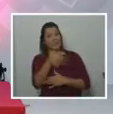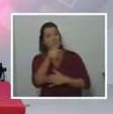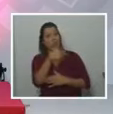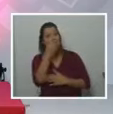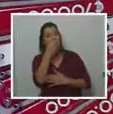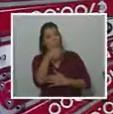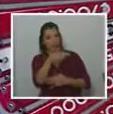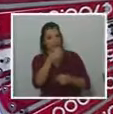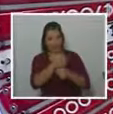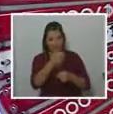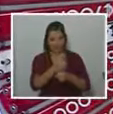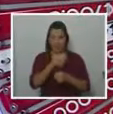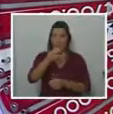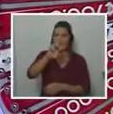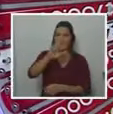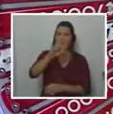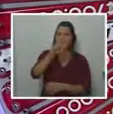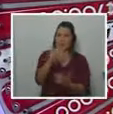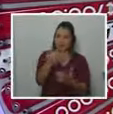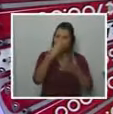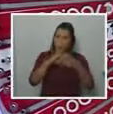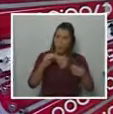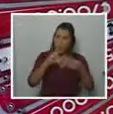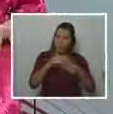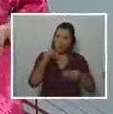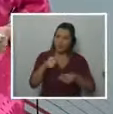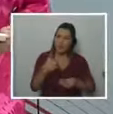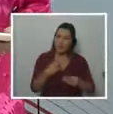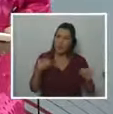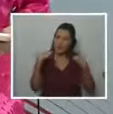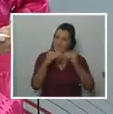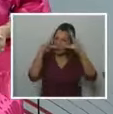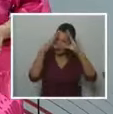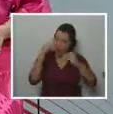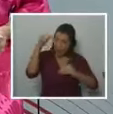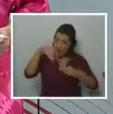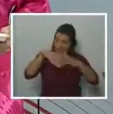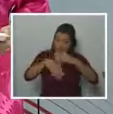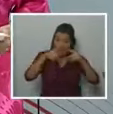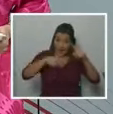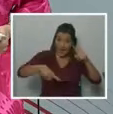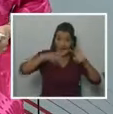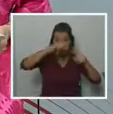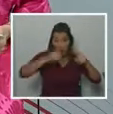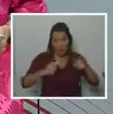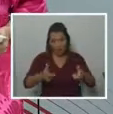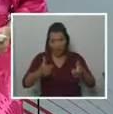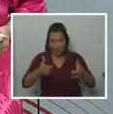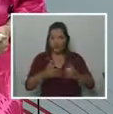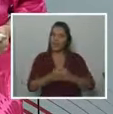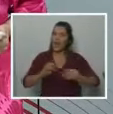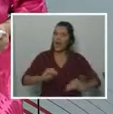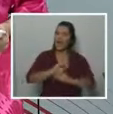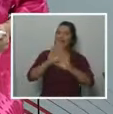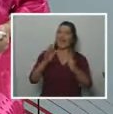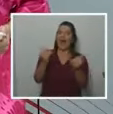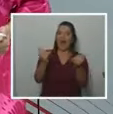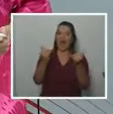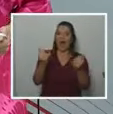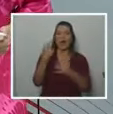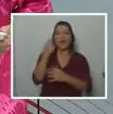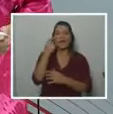Y Meli, cuéntenos, usted tiene más información, por supuesto, acá en La Rueda de la Fortuna. Claro, y es que ahora vamos a conocer quién